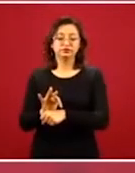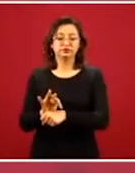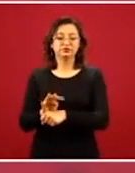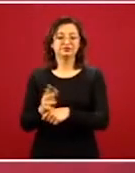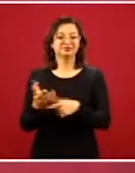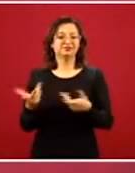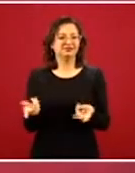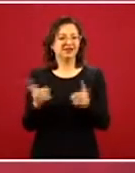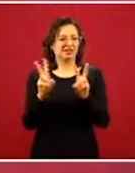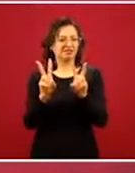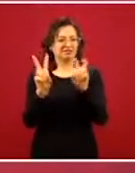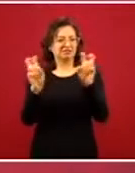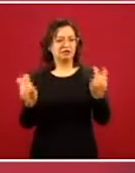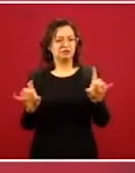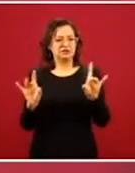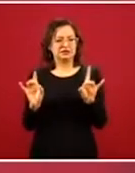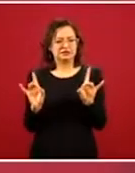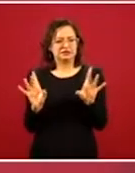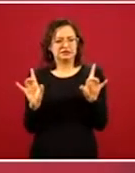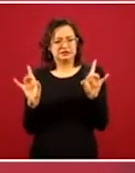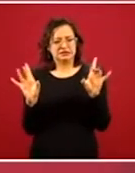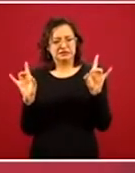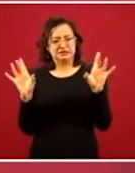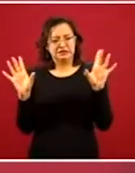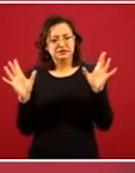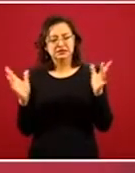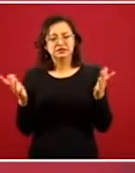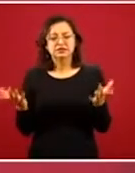temas tan delicados